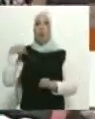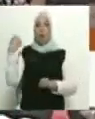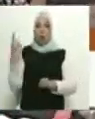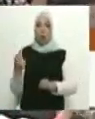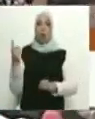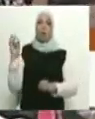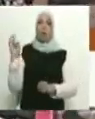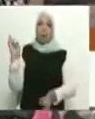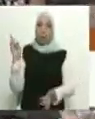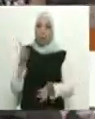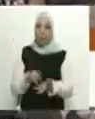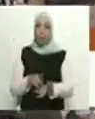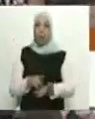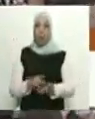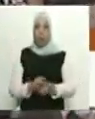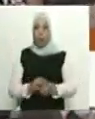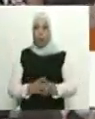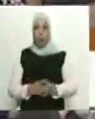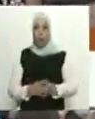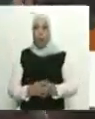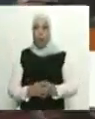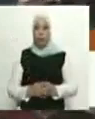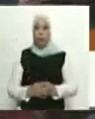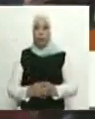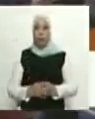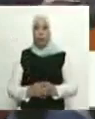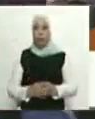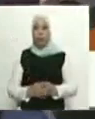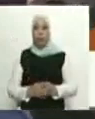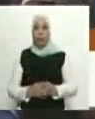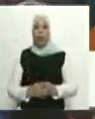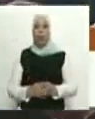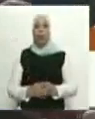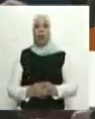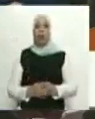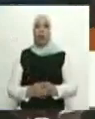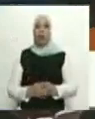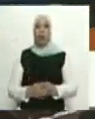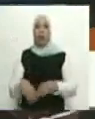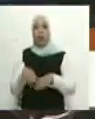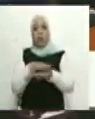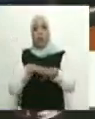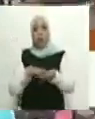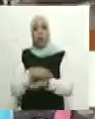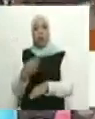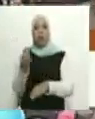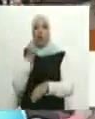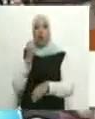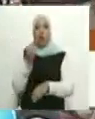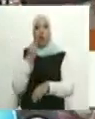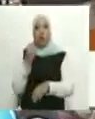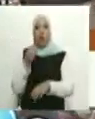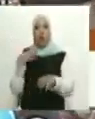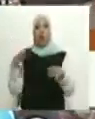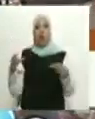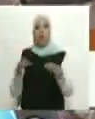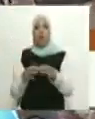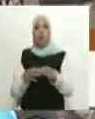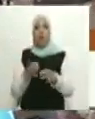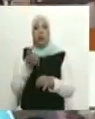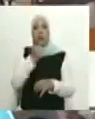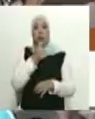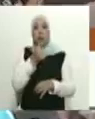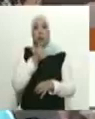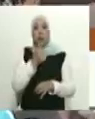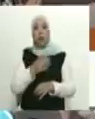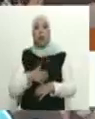venga, cuando digo mañana es en estos días, el ministro de Alimentación para acá y sus equipos. ¿Quiénes deben